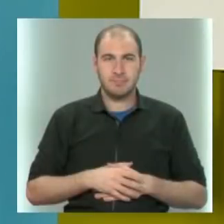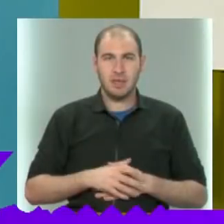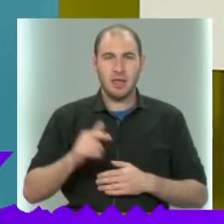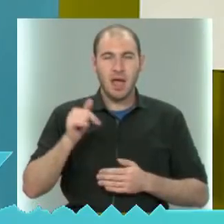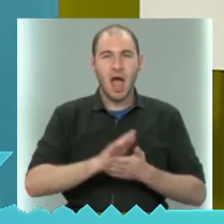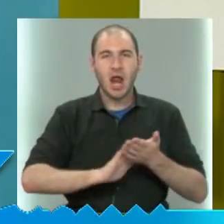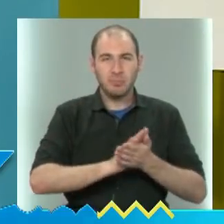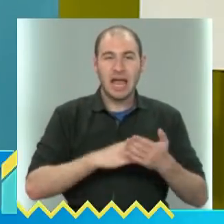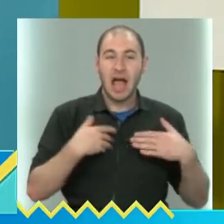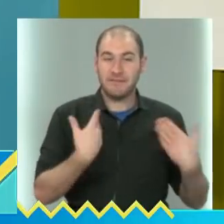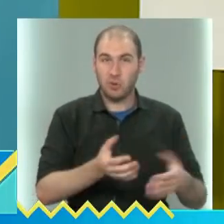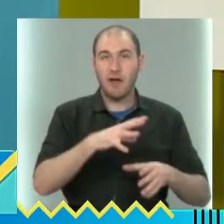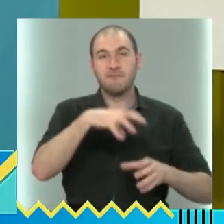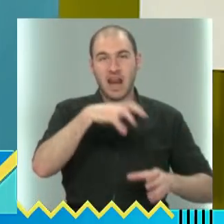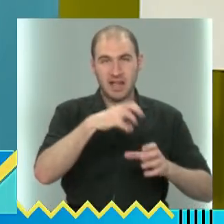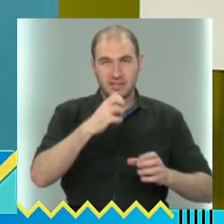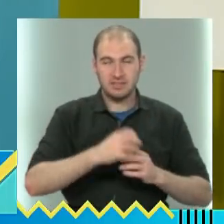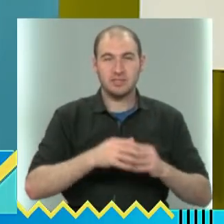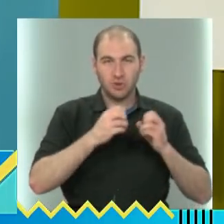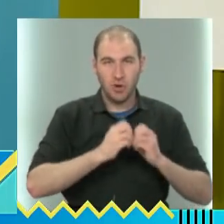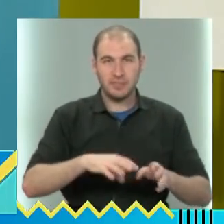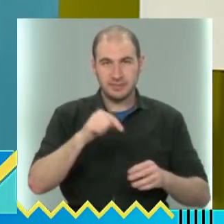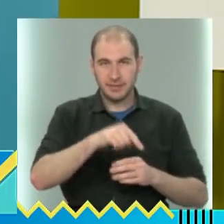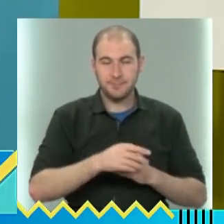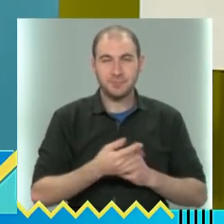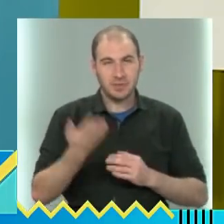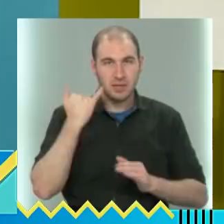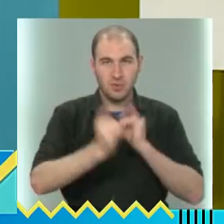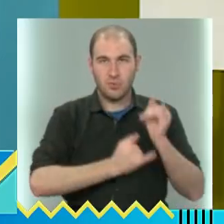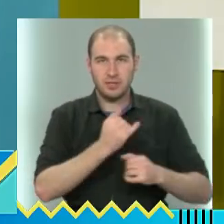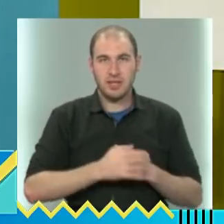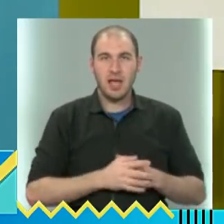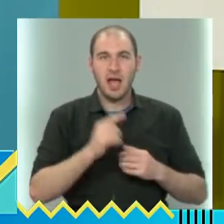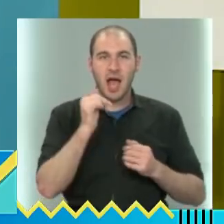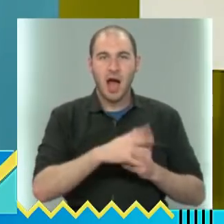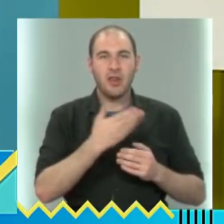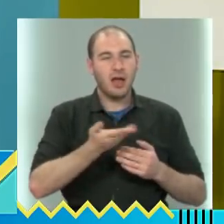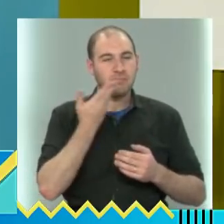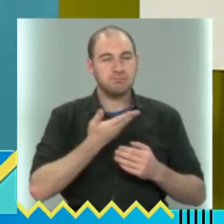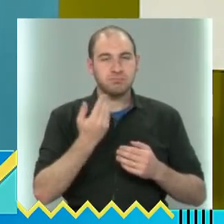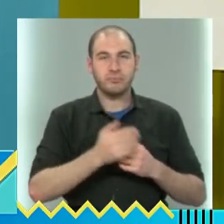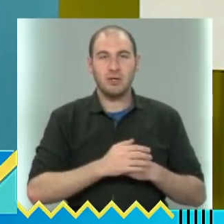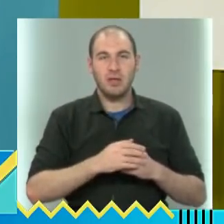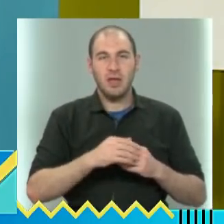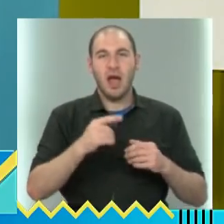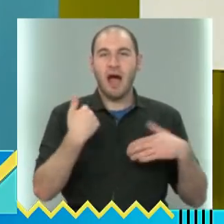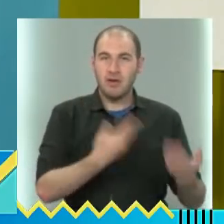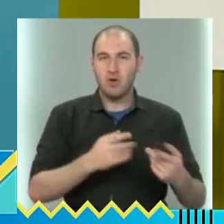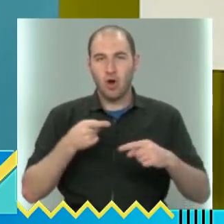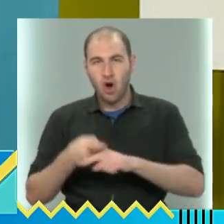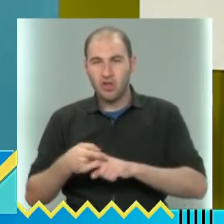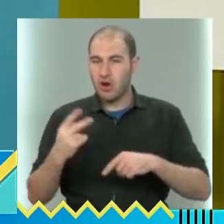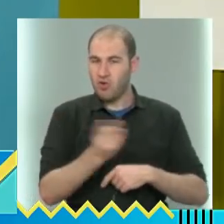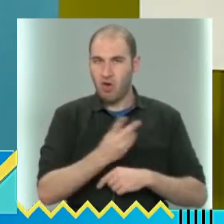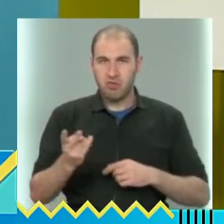Bien, argumentación a favor del fracking. Para empezar, como lo decíamos, vamos a tratar de exponer todos los pros y los contras, ¿sí?, desde las